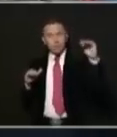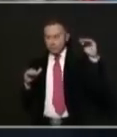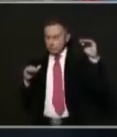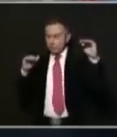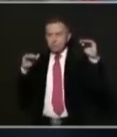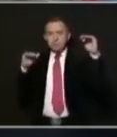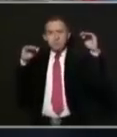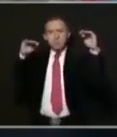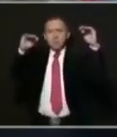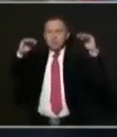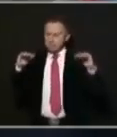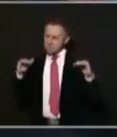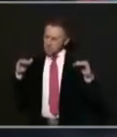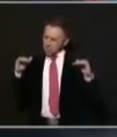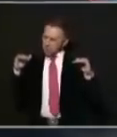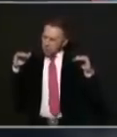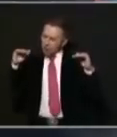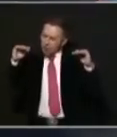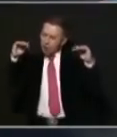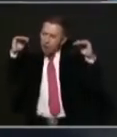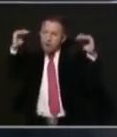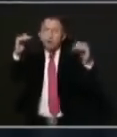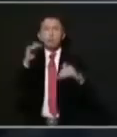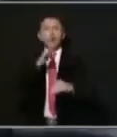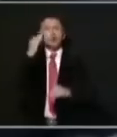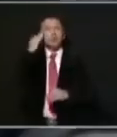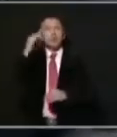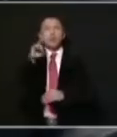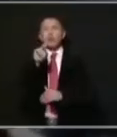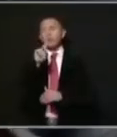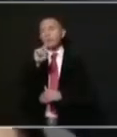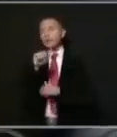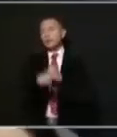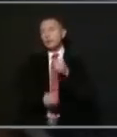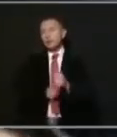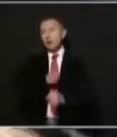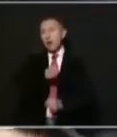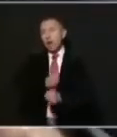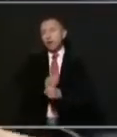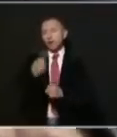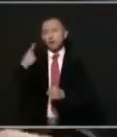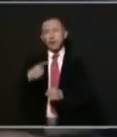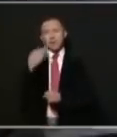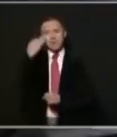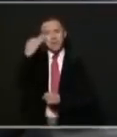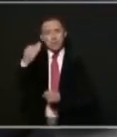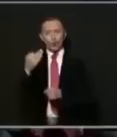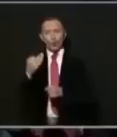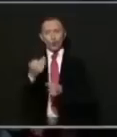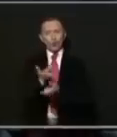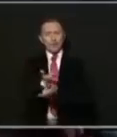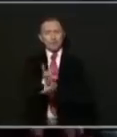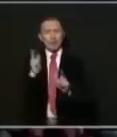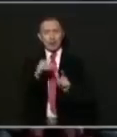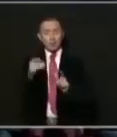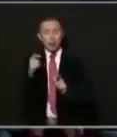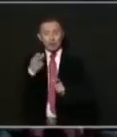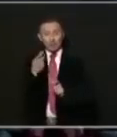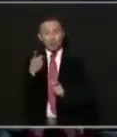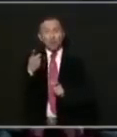años del periodo neoliberal. Por eso el salario mínimo ha perdido